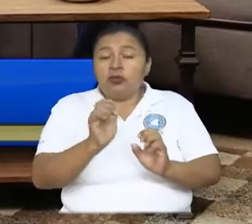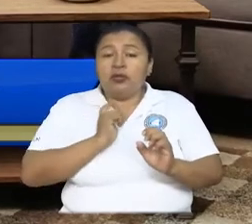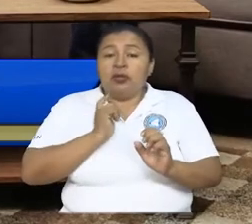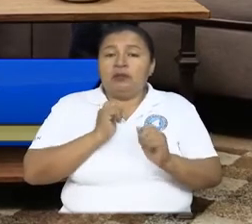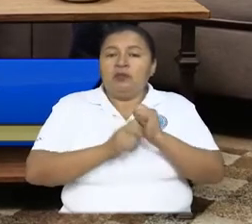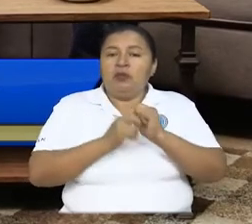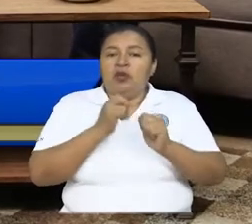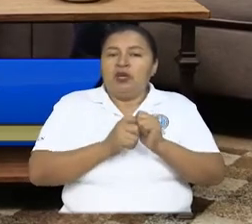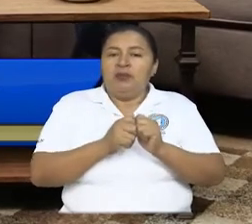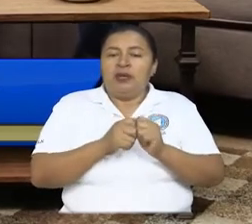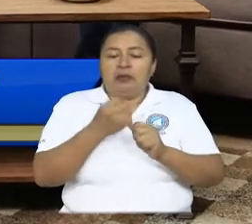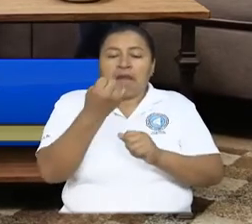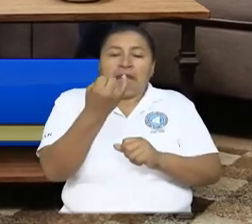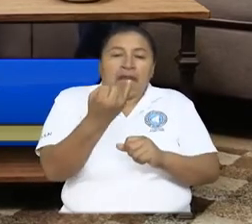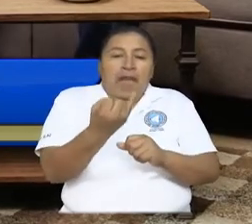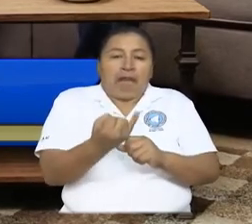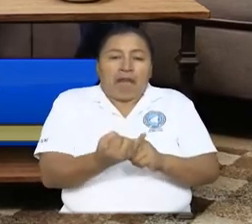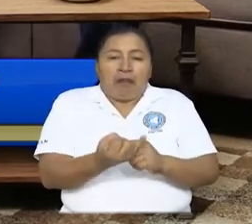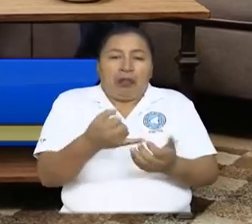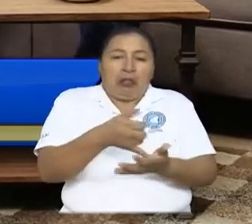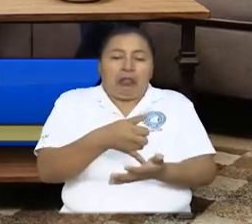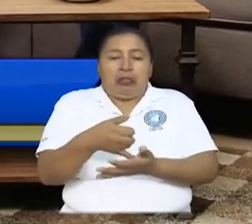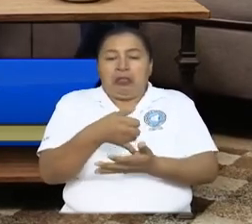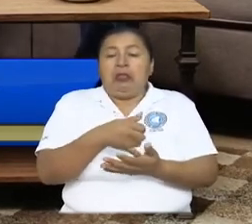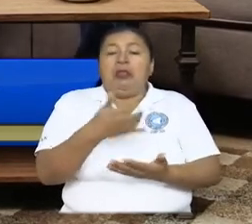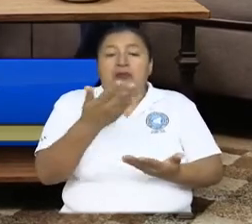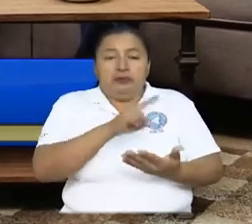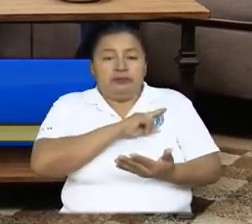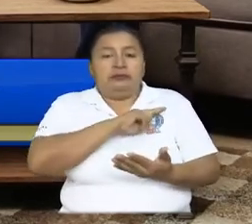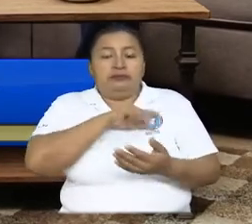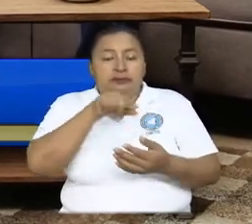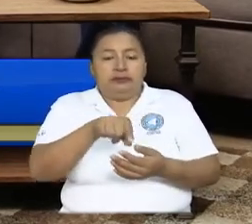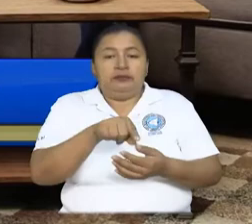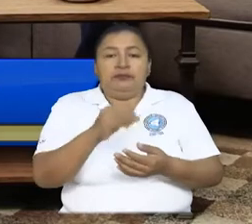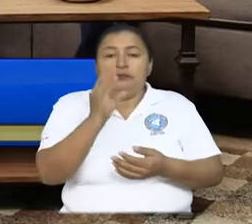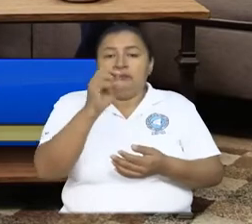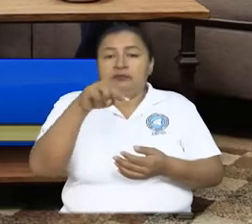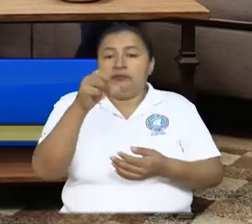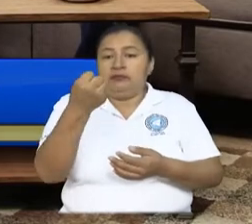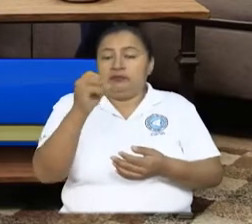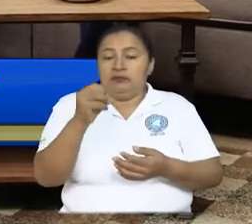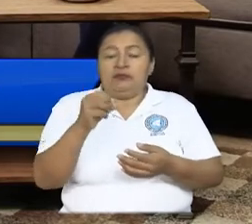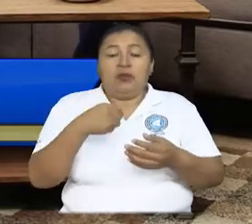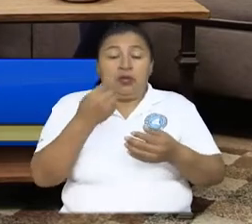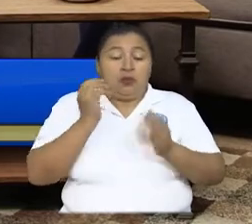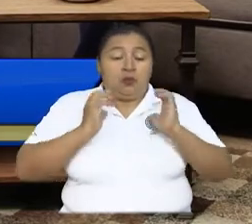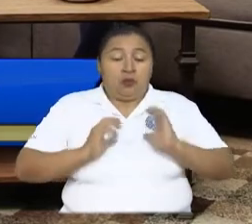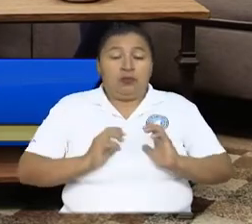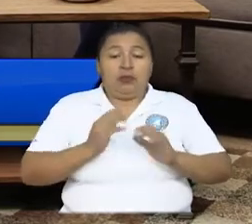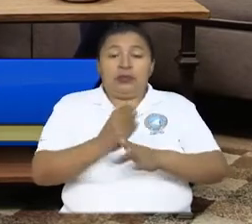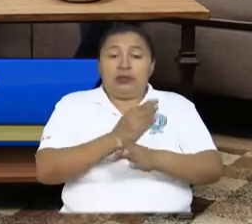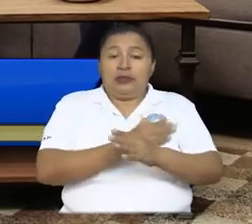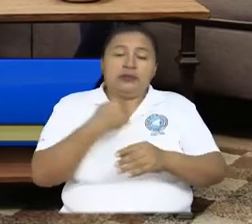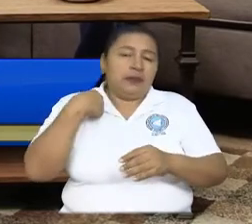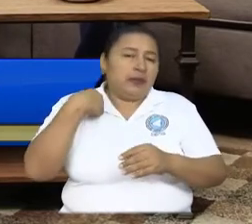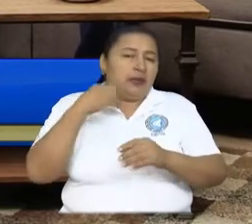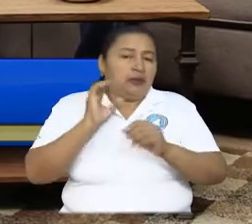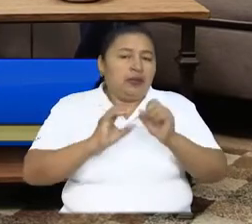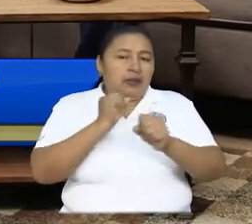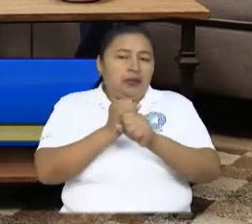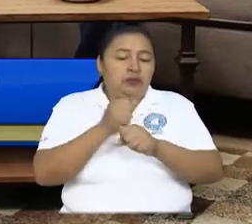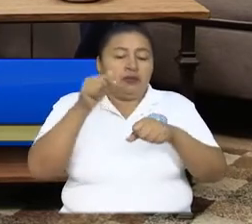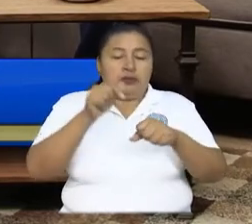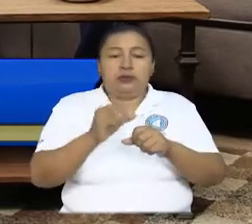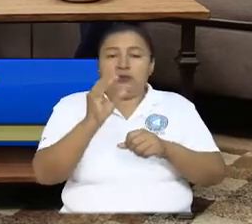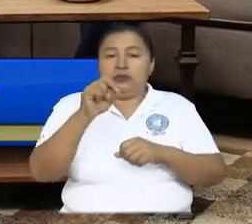desnutrición que sobresalen precisamente en el sensor nutricional que nosotros realizamos año con año este